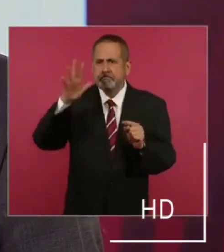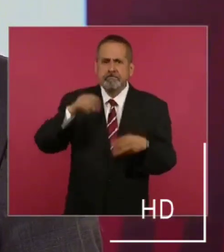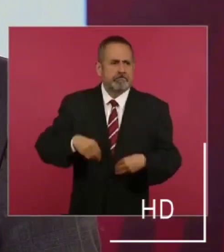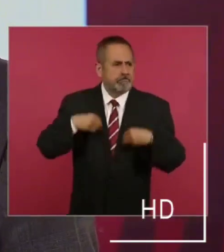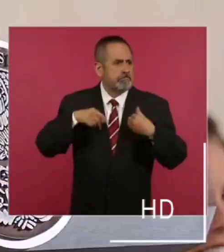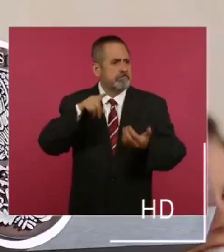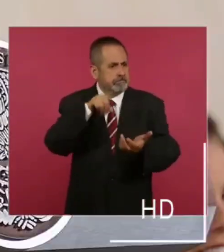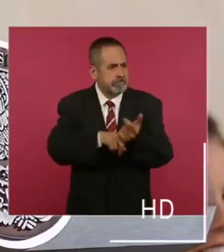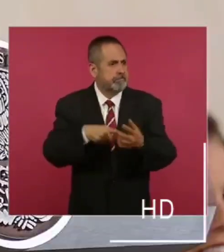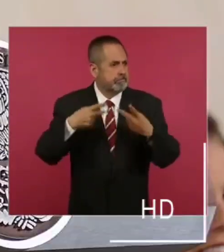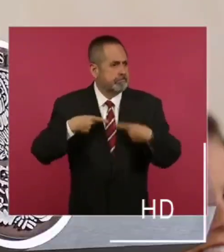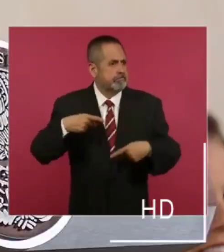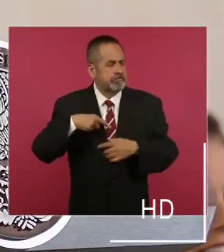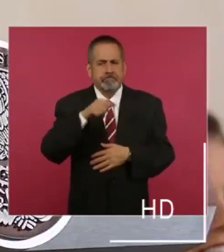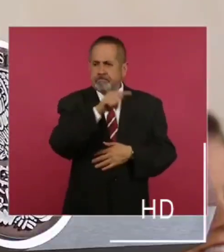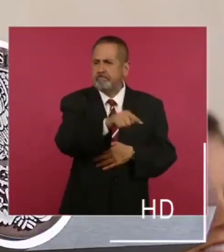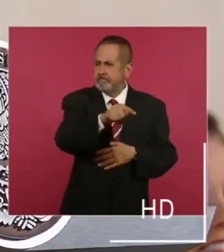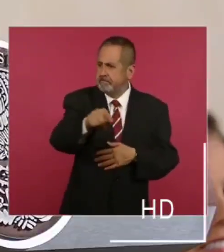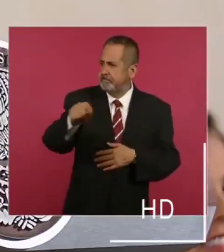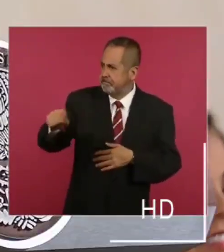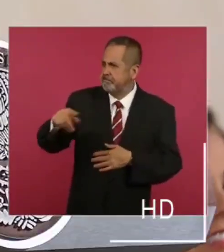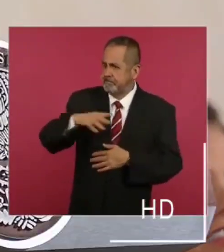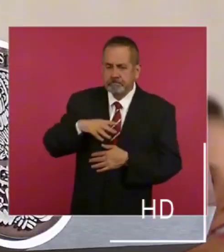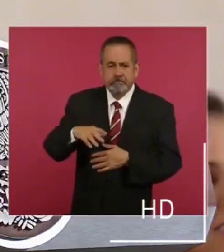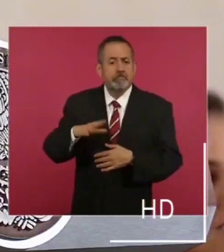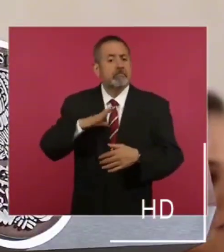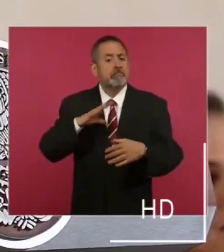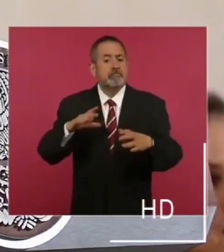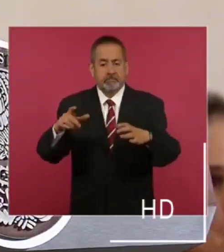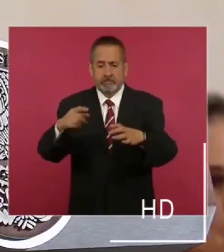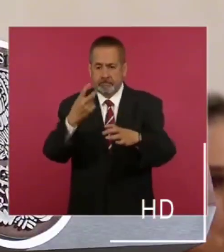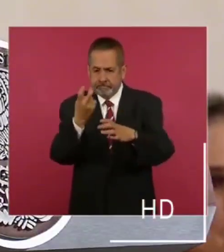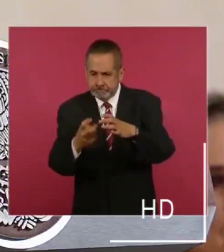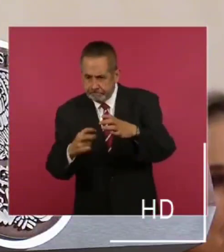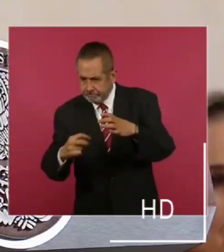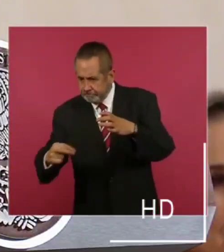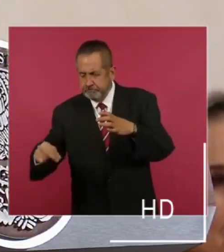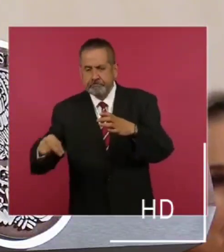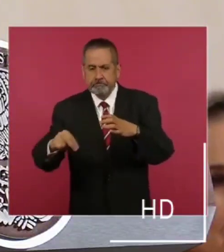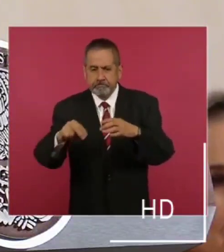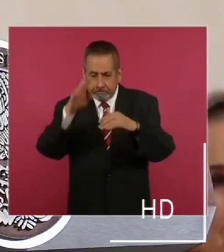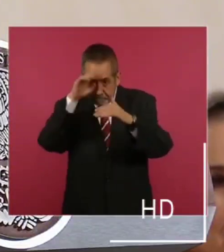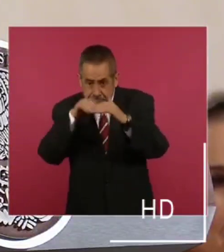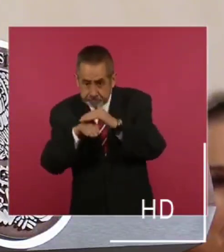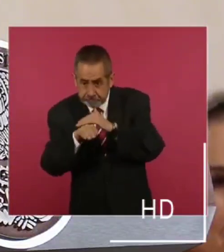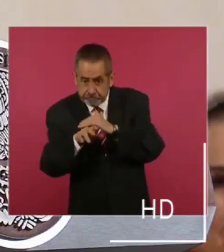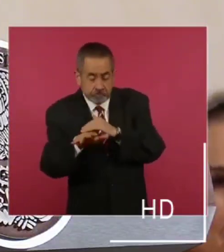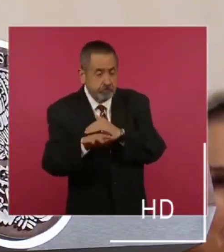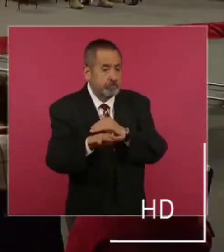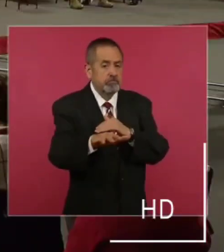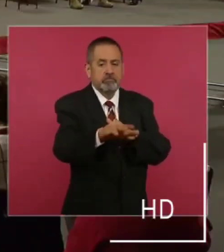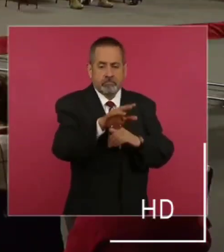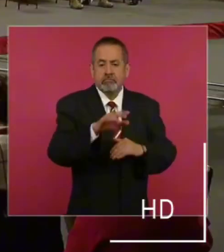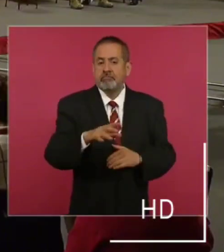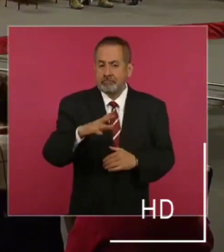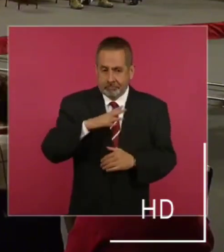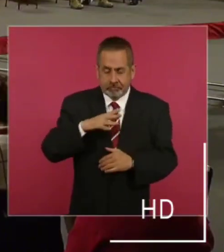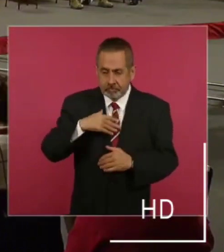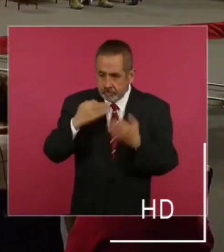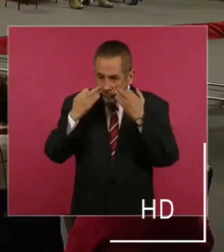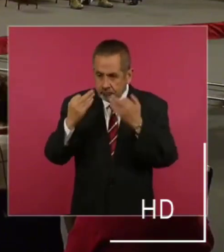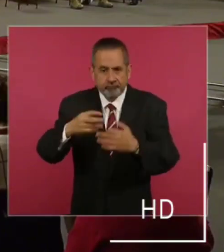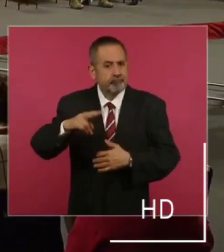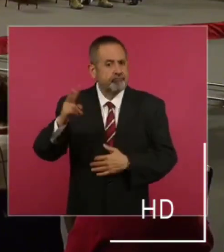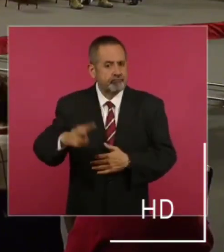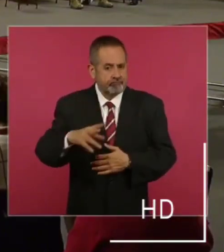humanos, muy particularmente cenotes y cuevas que denotan la